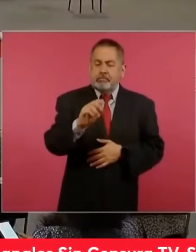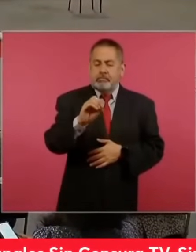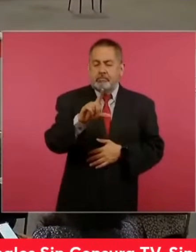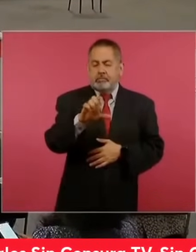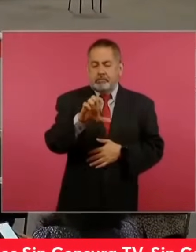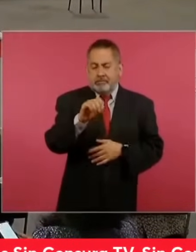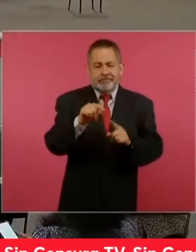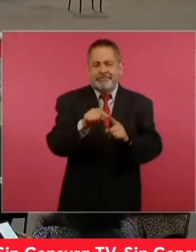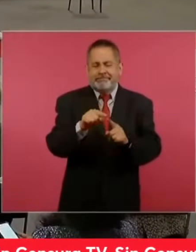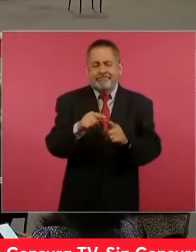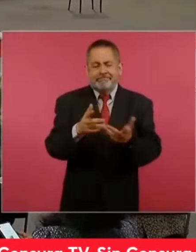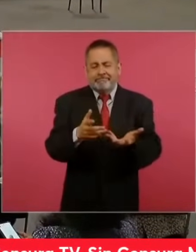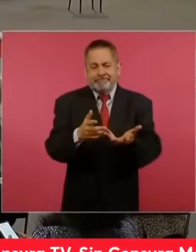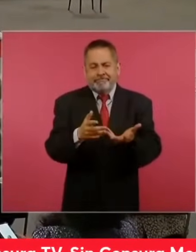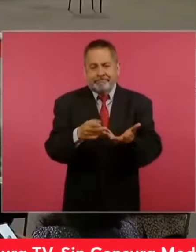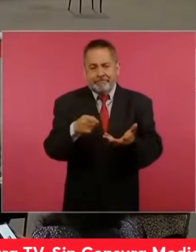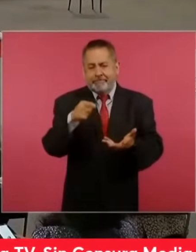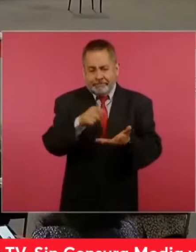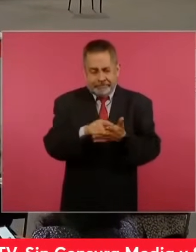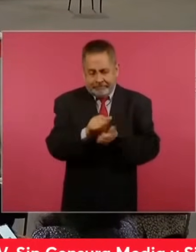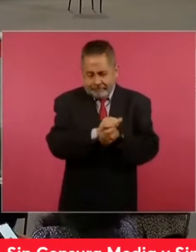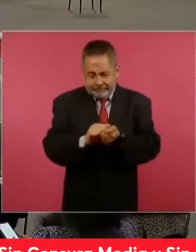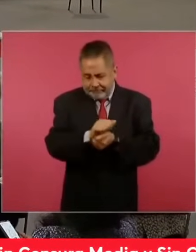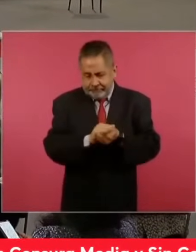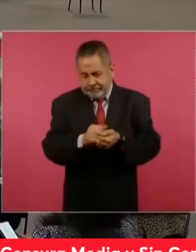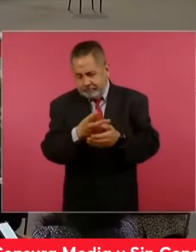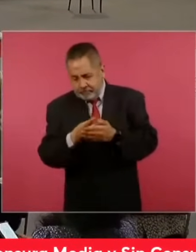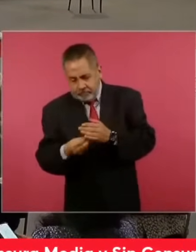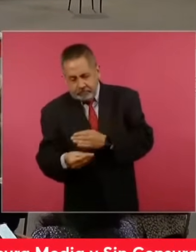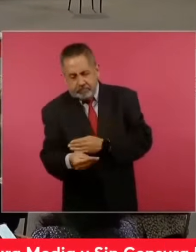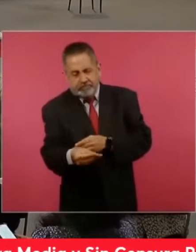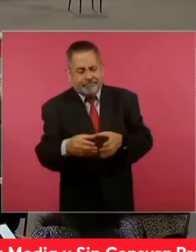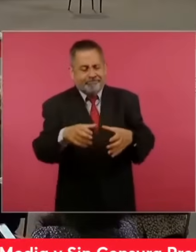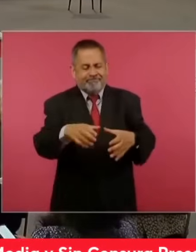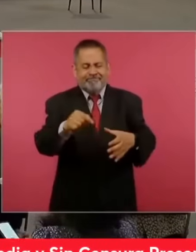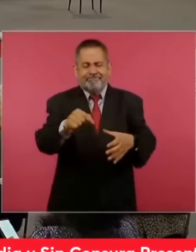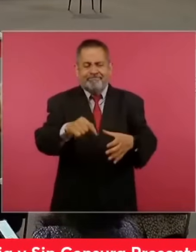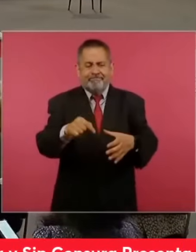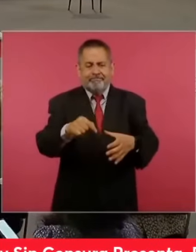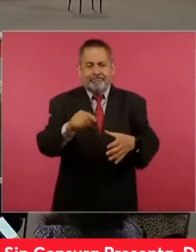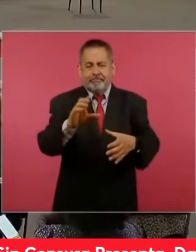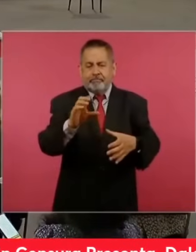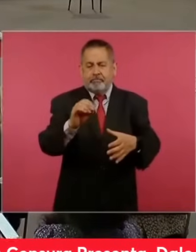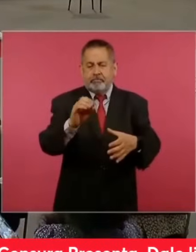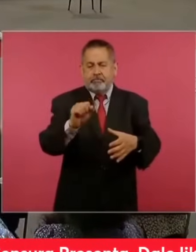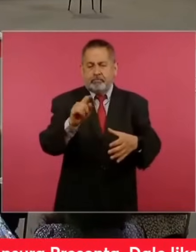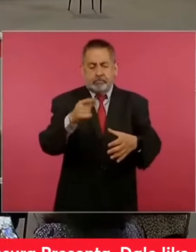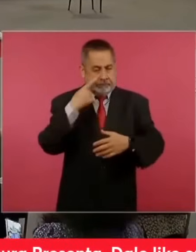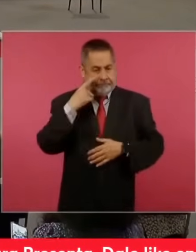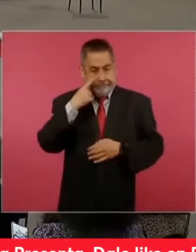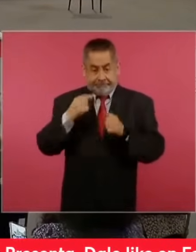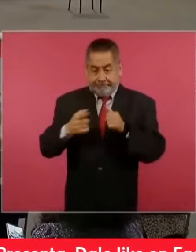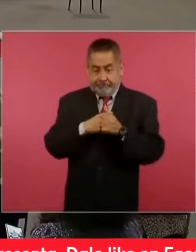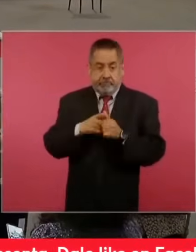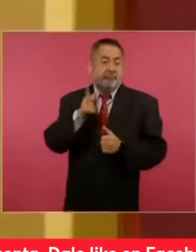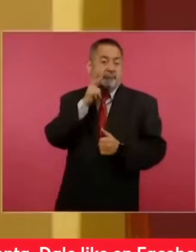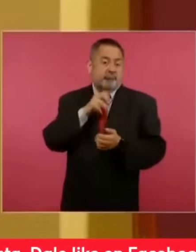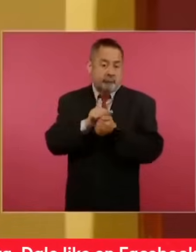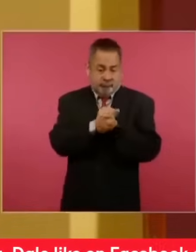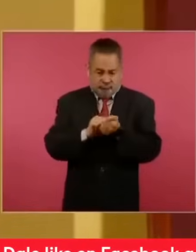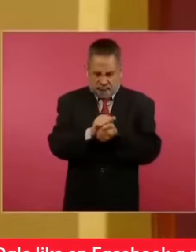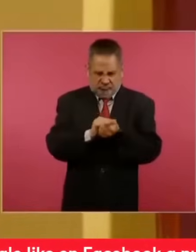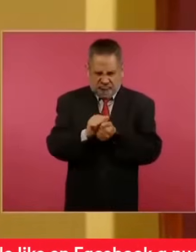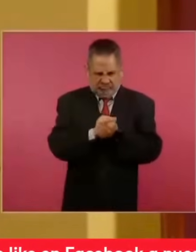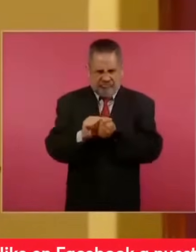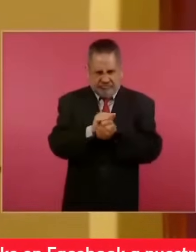El combustóleo es un refinado que se mete el petróleo a la refinación, sale una parte